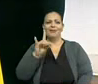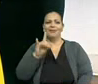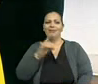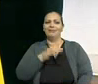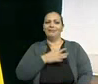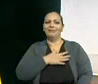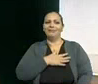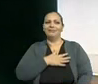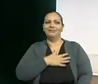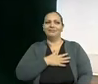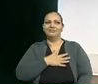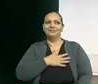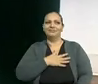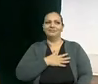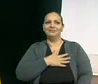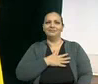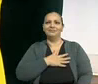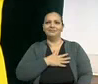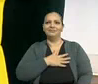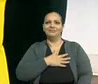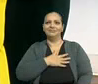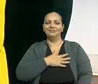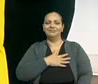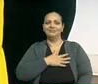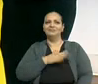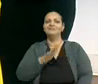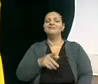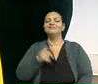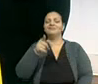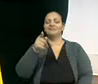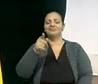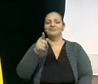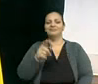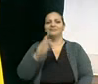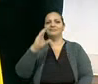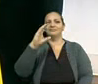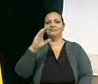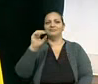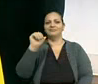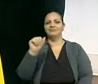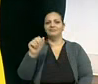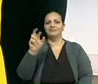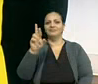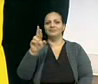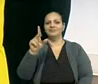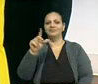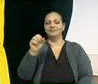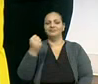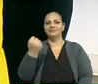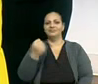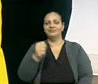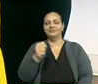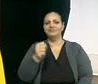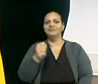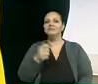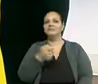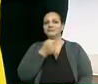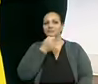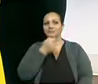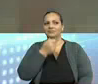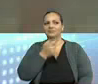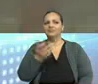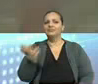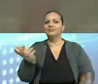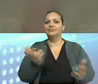Bien. Lo tenemos al Chico Lai, Carlos Julio Gurumendi, que nos tiene información desde